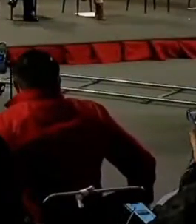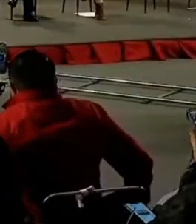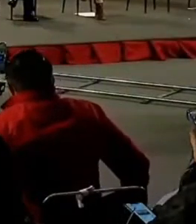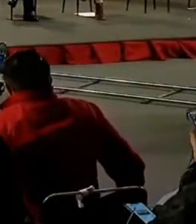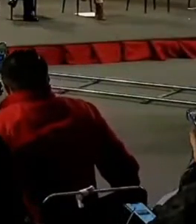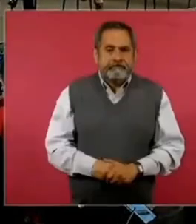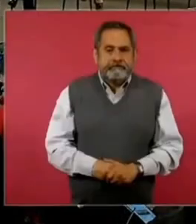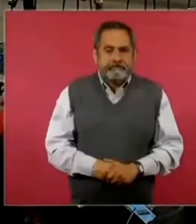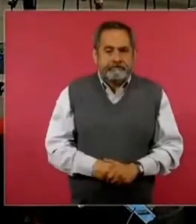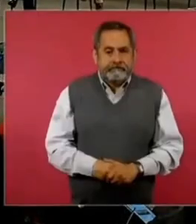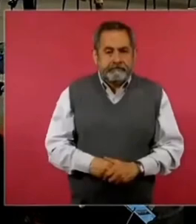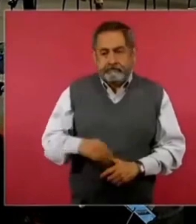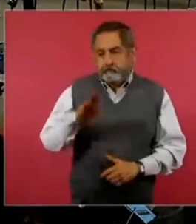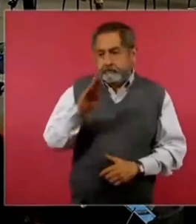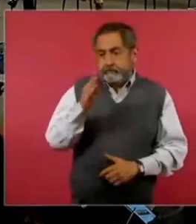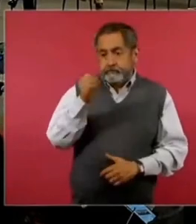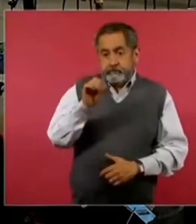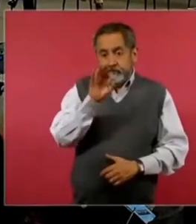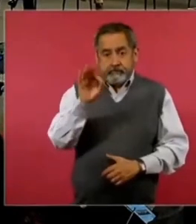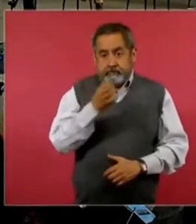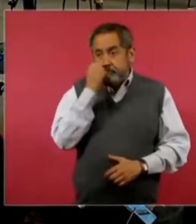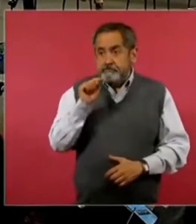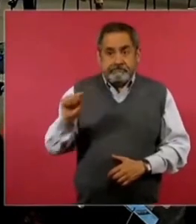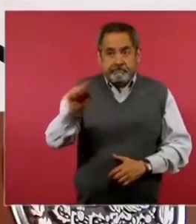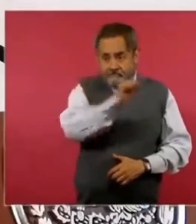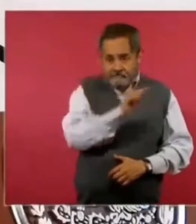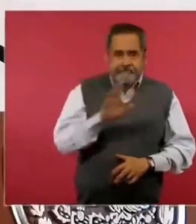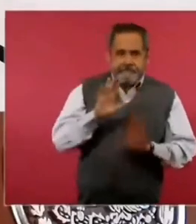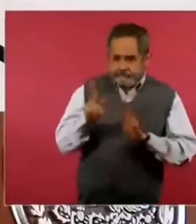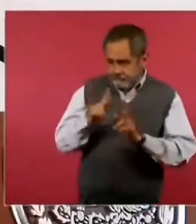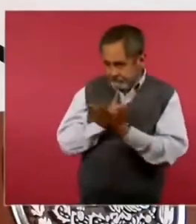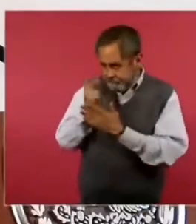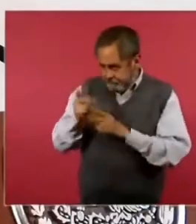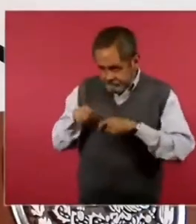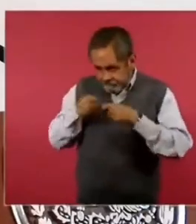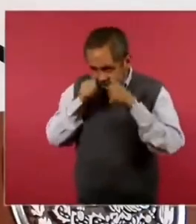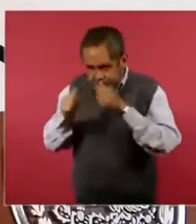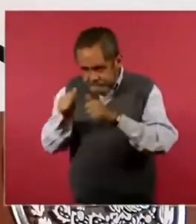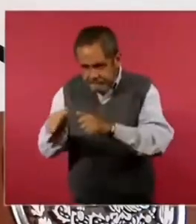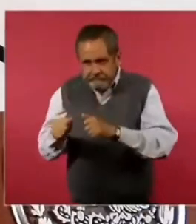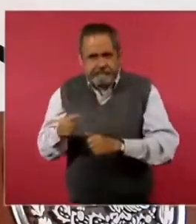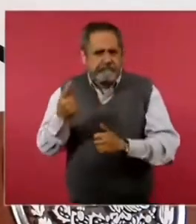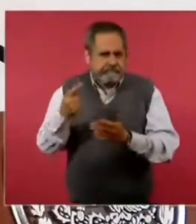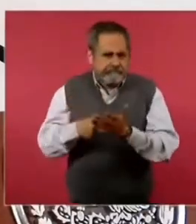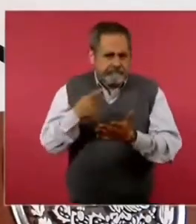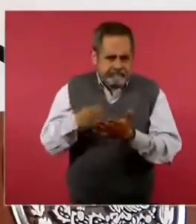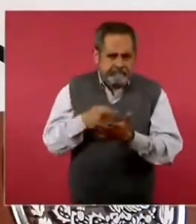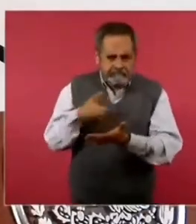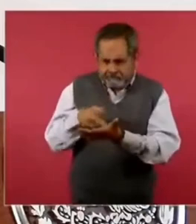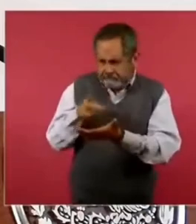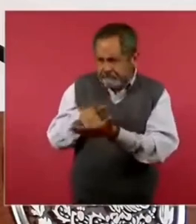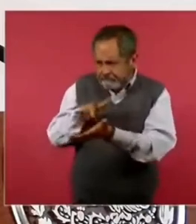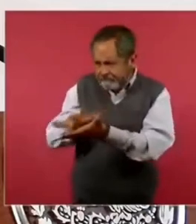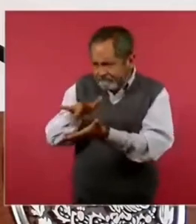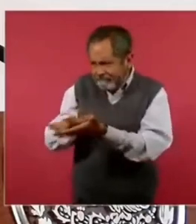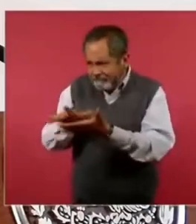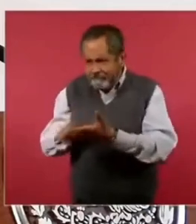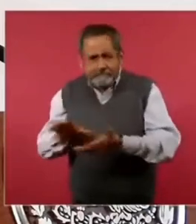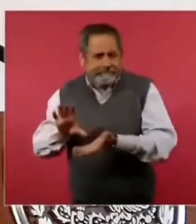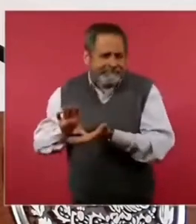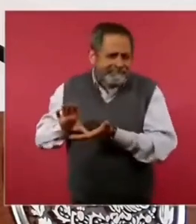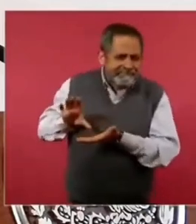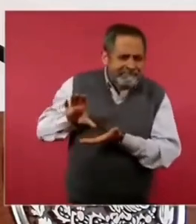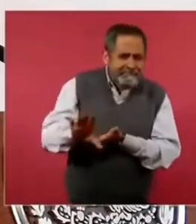públicas de educación básica existentes en el país y que en una o varias ocasiones han recibido este apoyo, logrando una